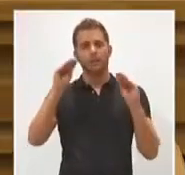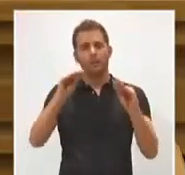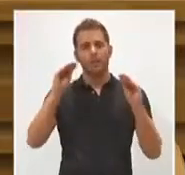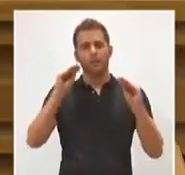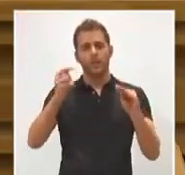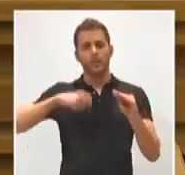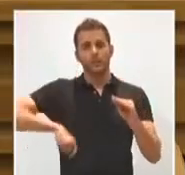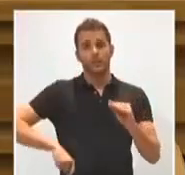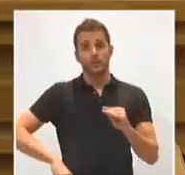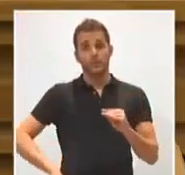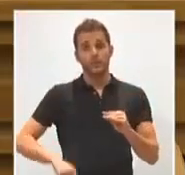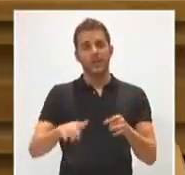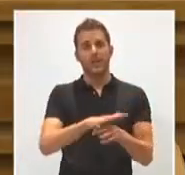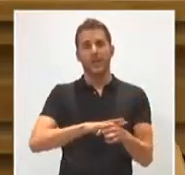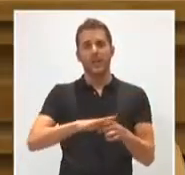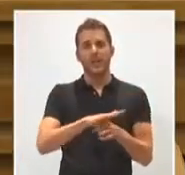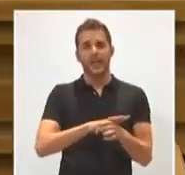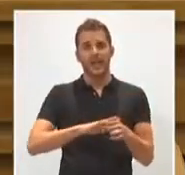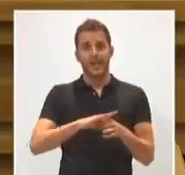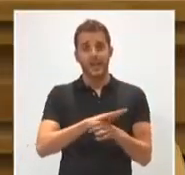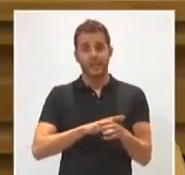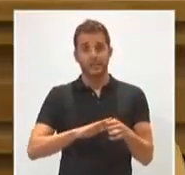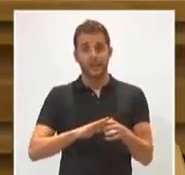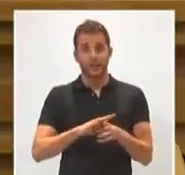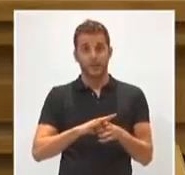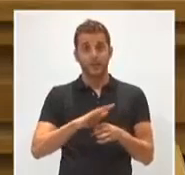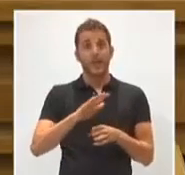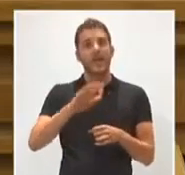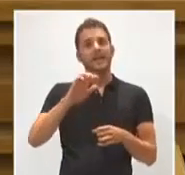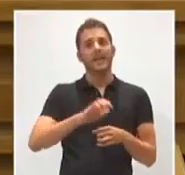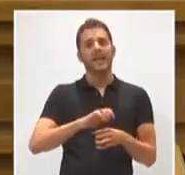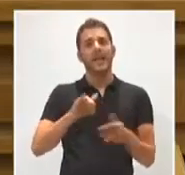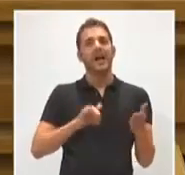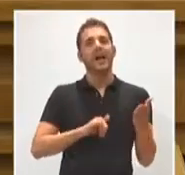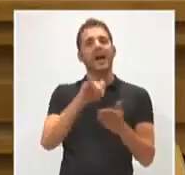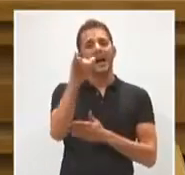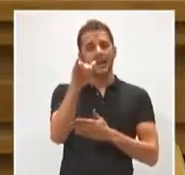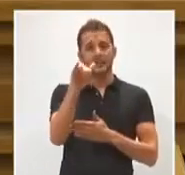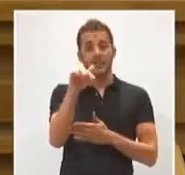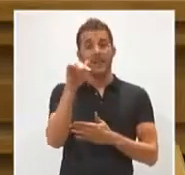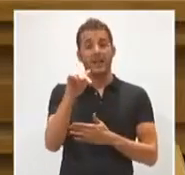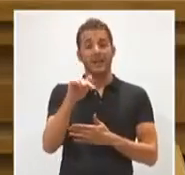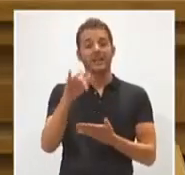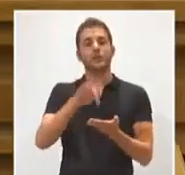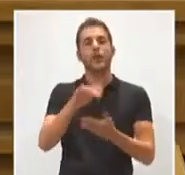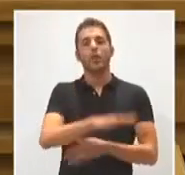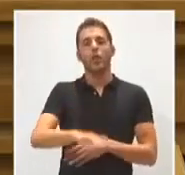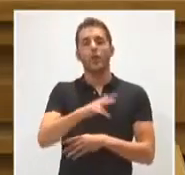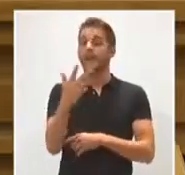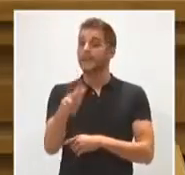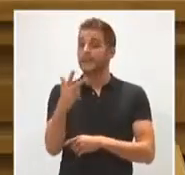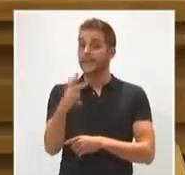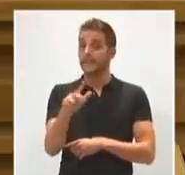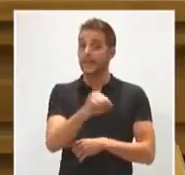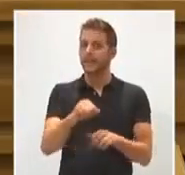en este caso en el ámbito aeronáutico y lo va a ser en illescas son muchos años trabajando en este terreno y es importante